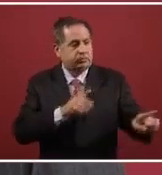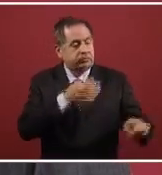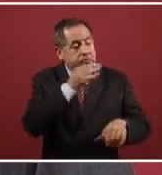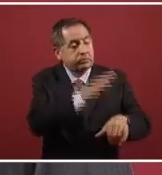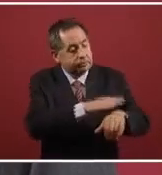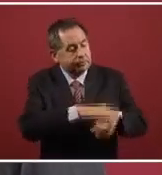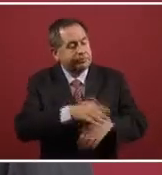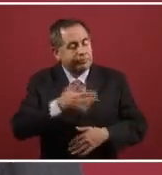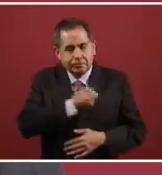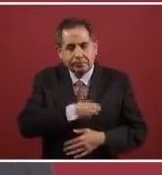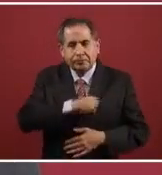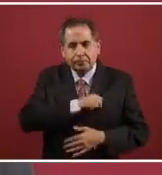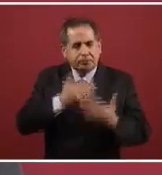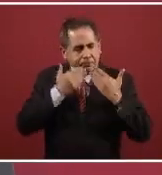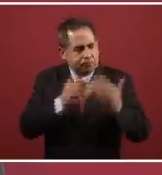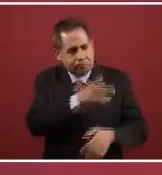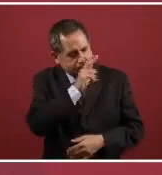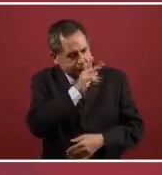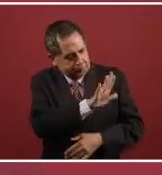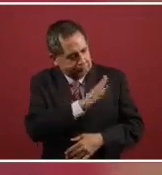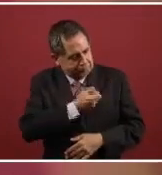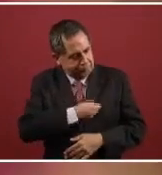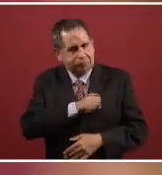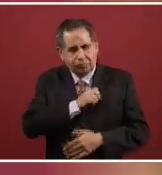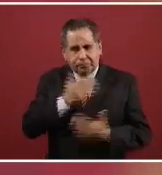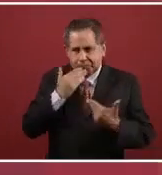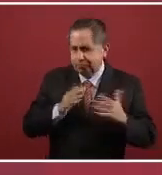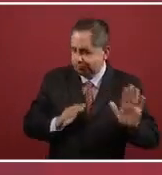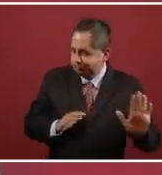de salud, que no se preocupe, que yo sé que